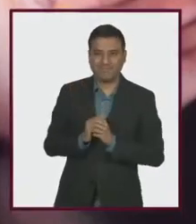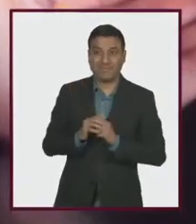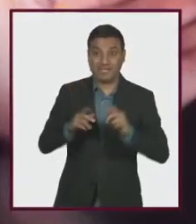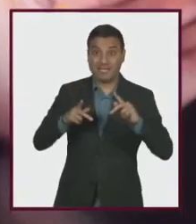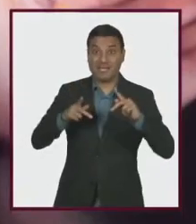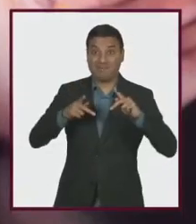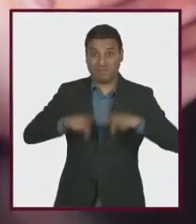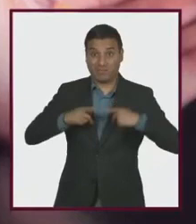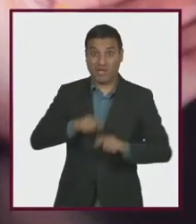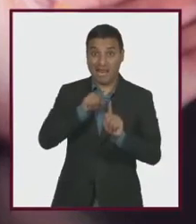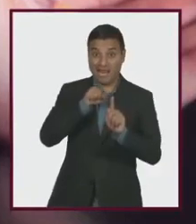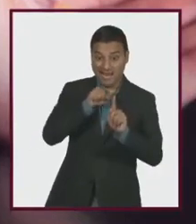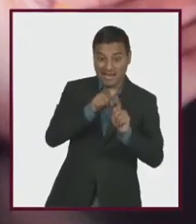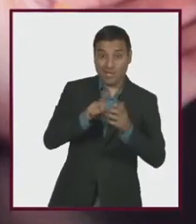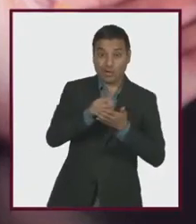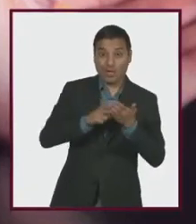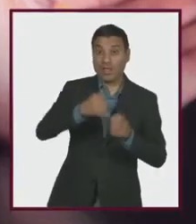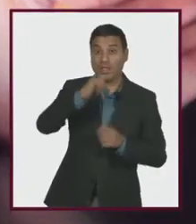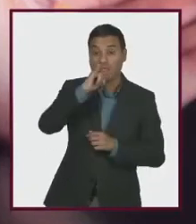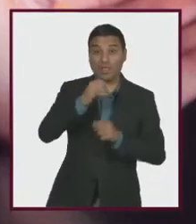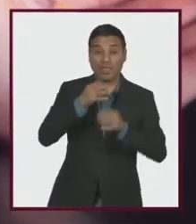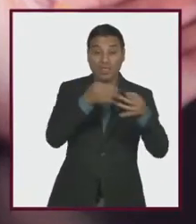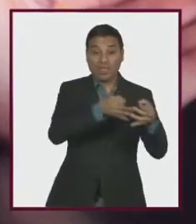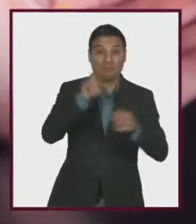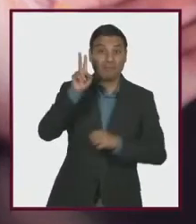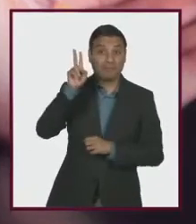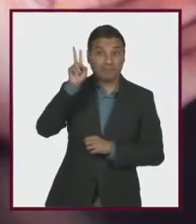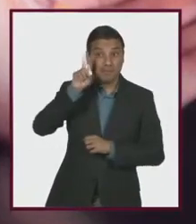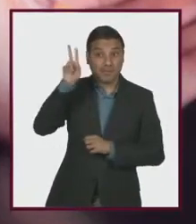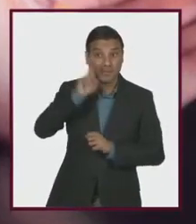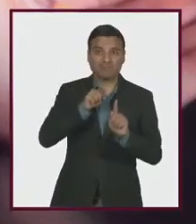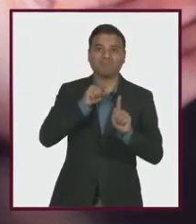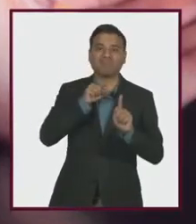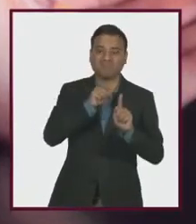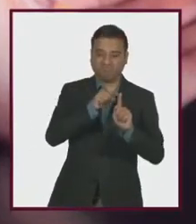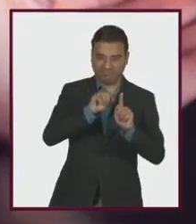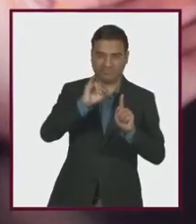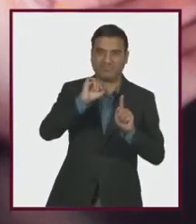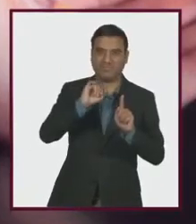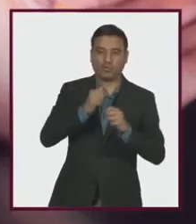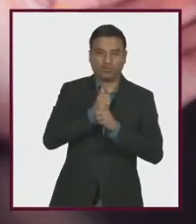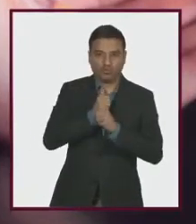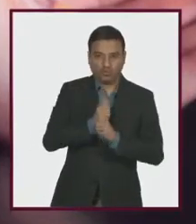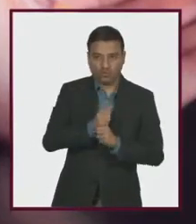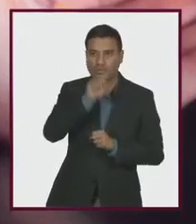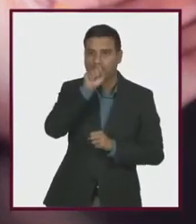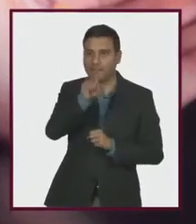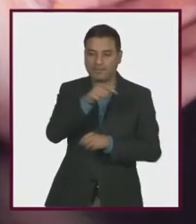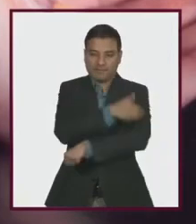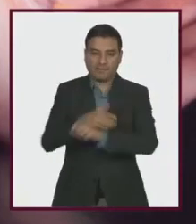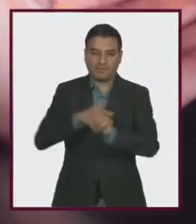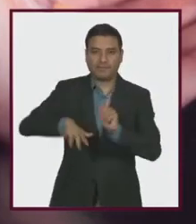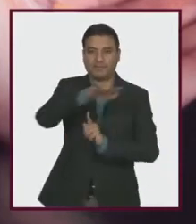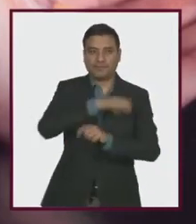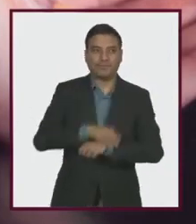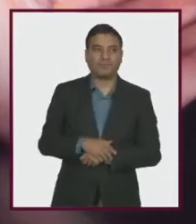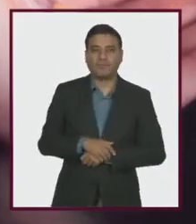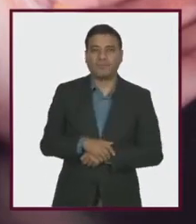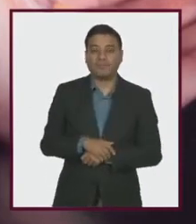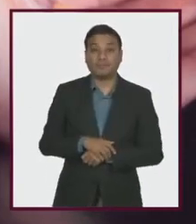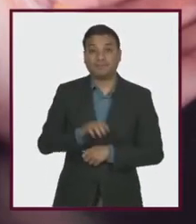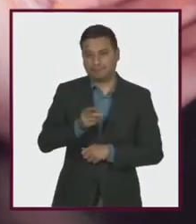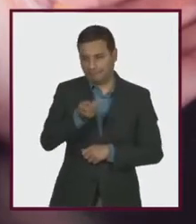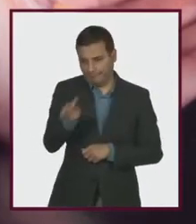adicta, sino el entorno familiar, toda la familia. Joaquín Larrañaga, sí, los jóvenes hoy más que